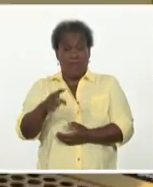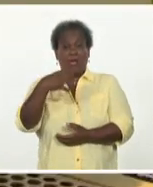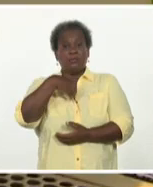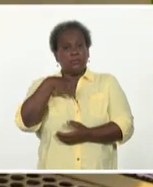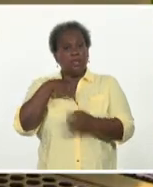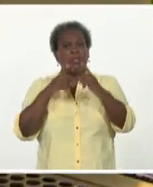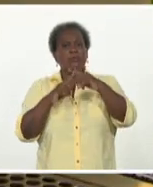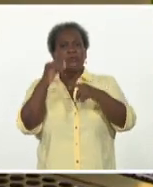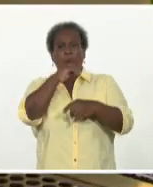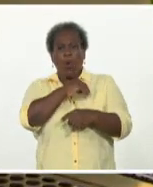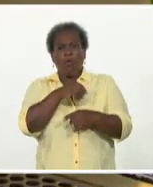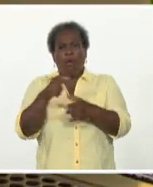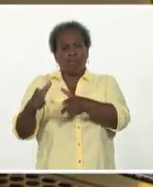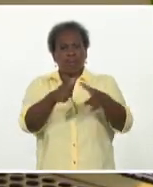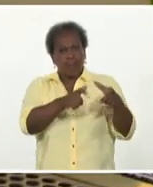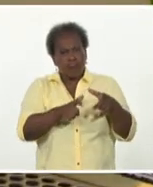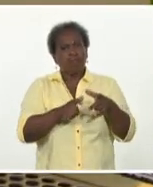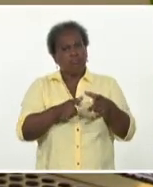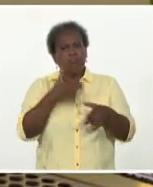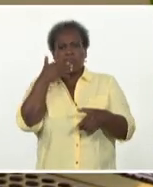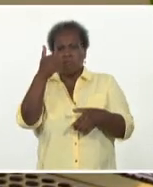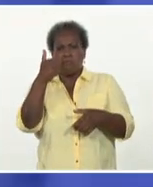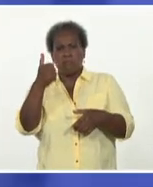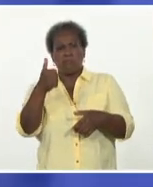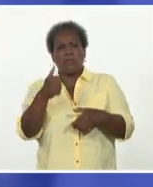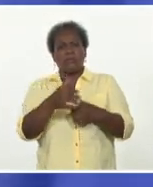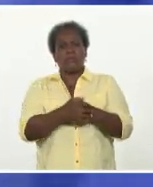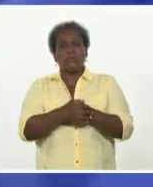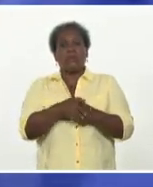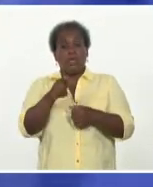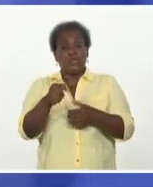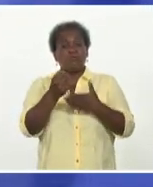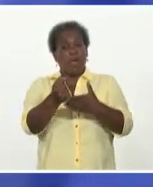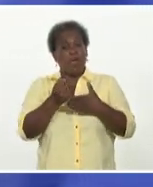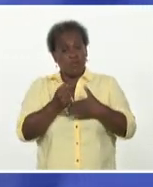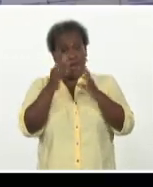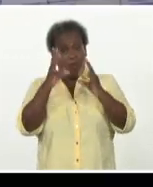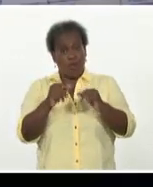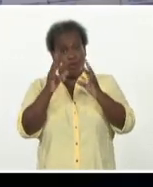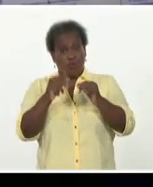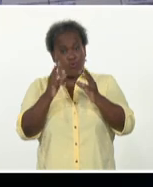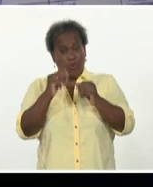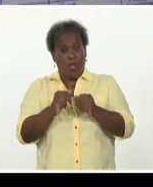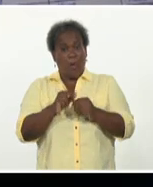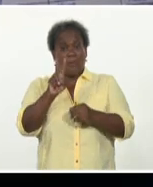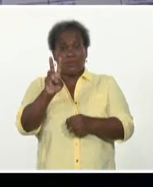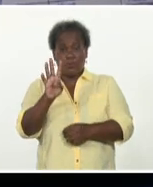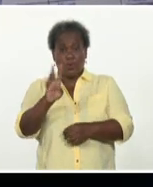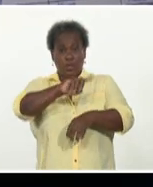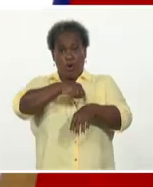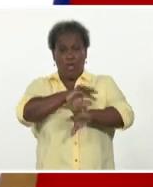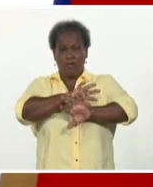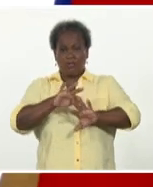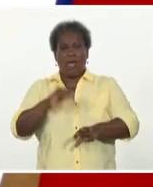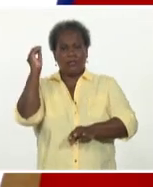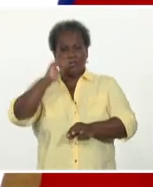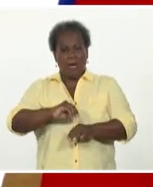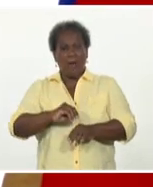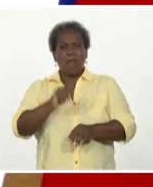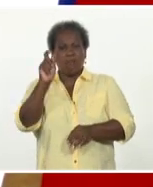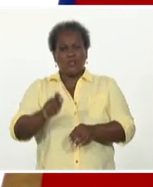avanzada que posibilita la información de los resultados, por lo general, en solo 24 horas.